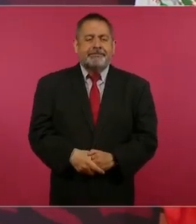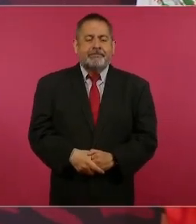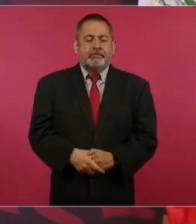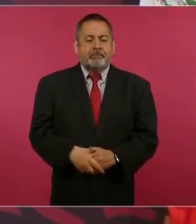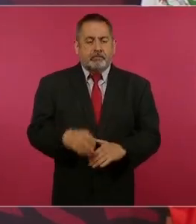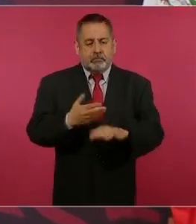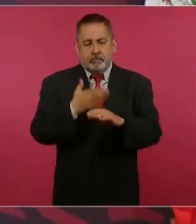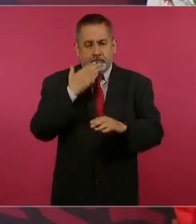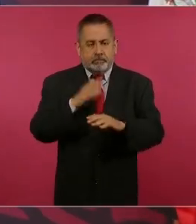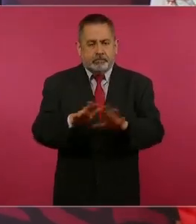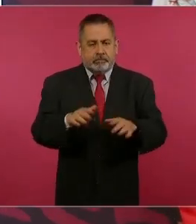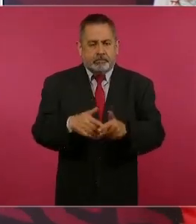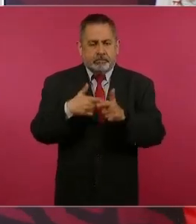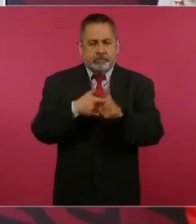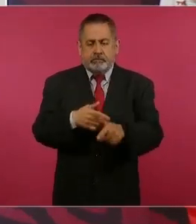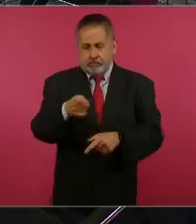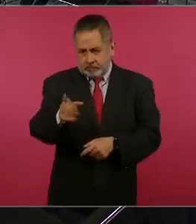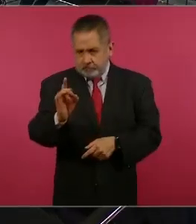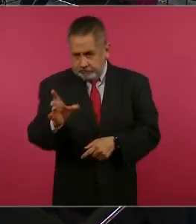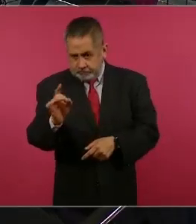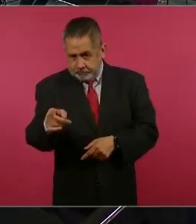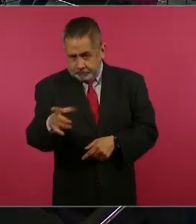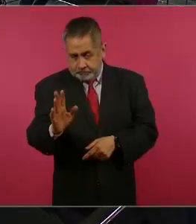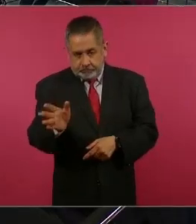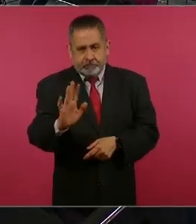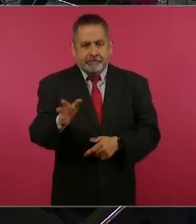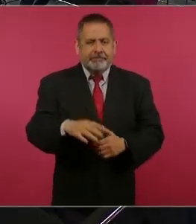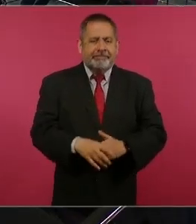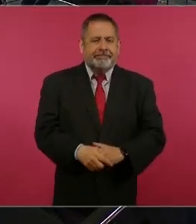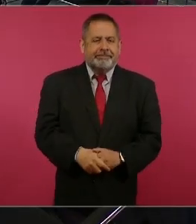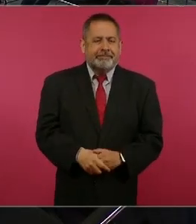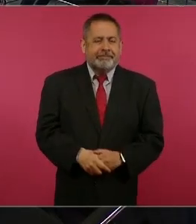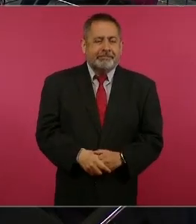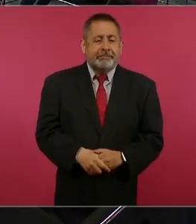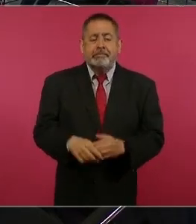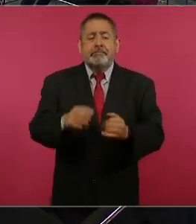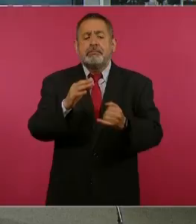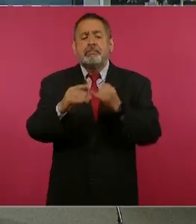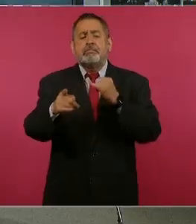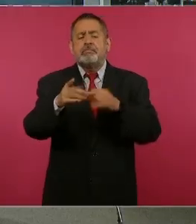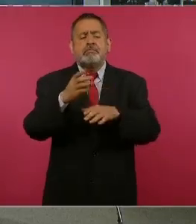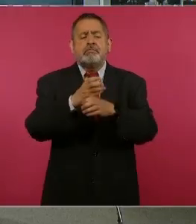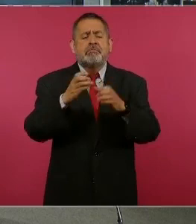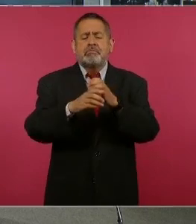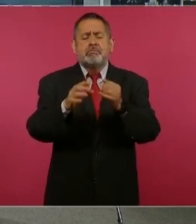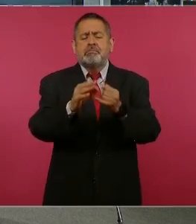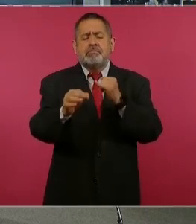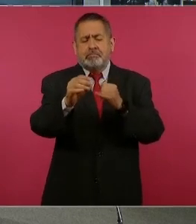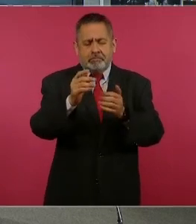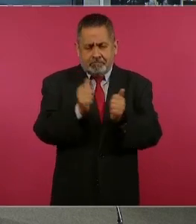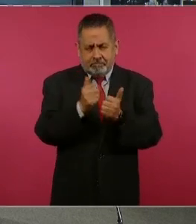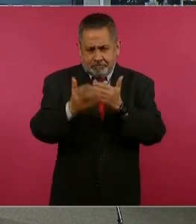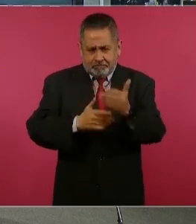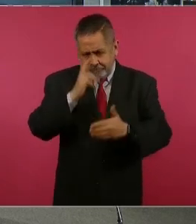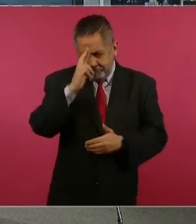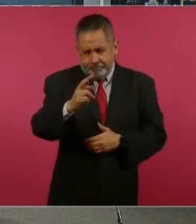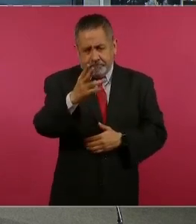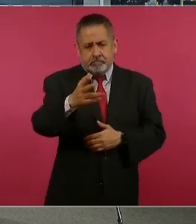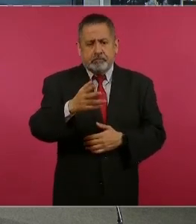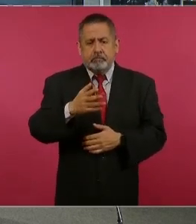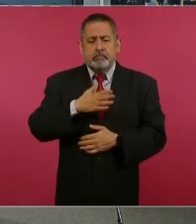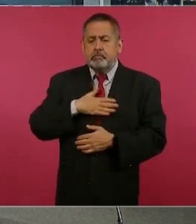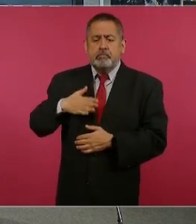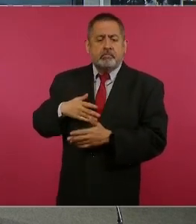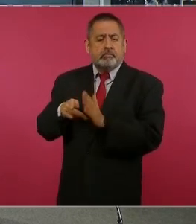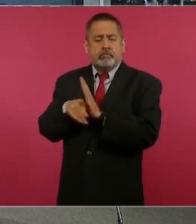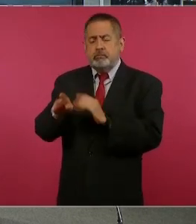Muy bien, vamos a seguir adelante. Tú ya hablaste, ¿no? Ya, bueno, ya, nada más ya. Una cosa con nada más que con todo respeto, señor presidente. Nosotros en Diario